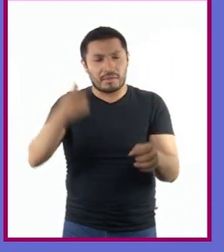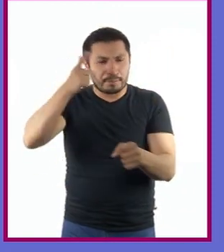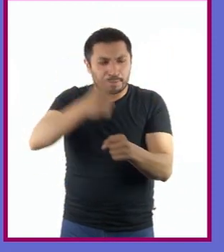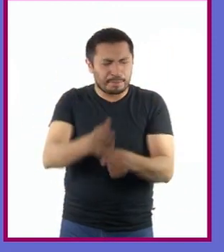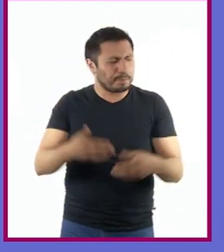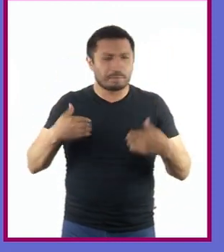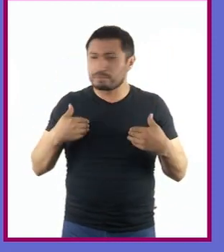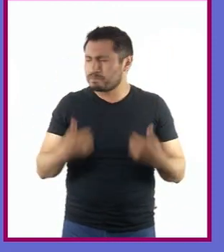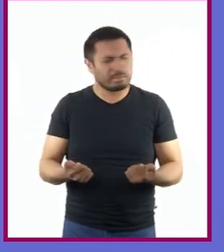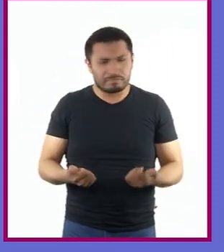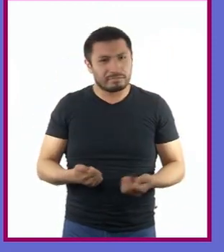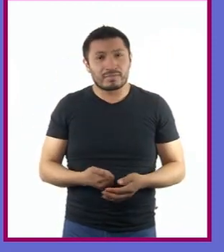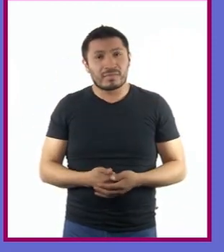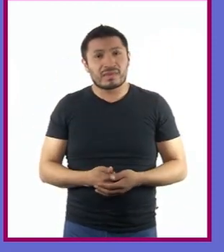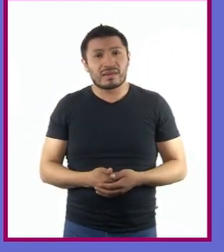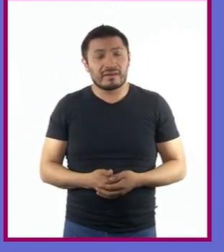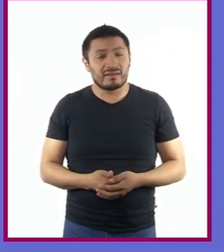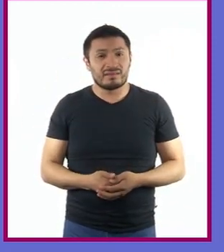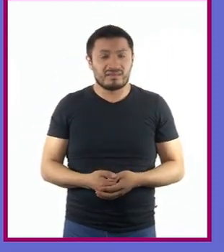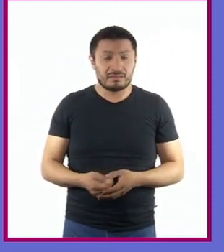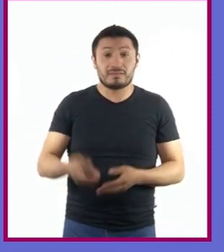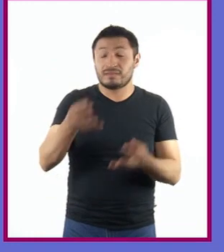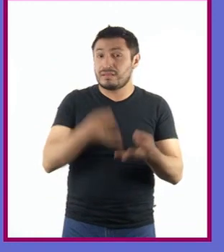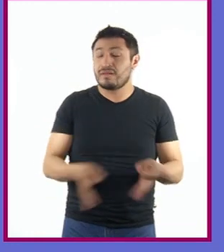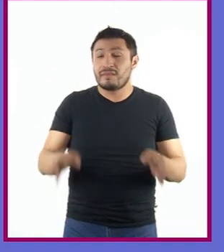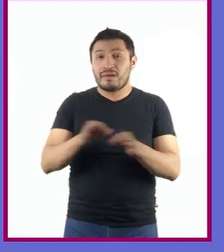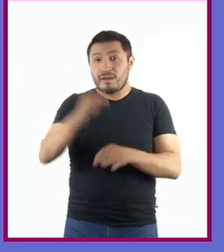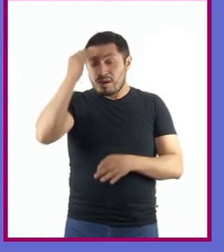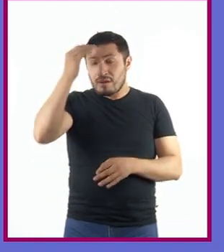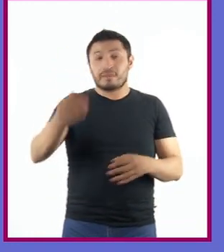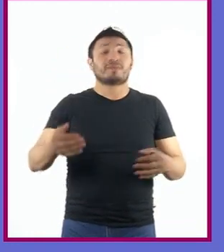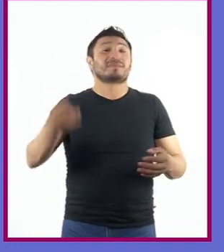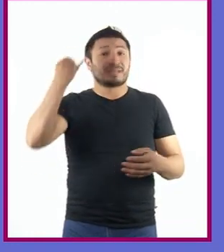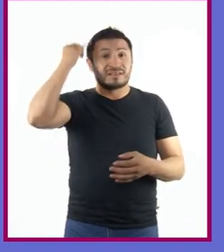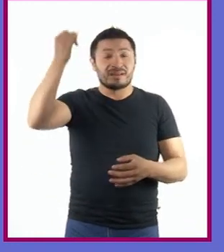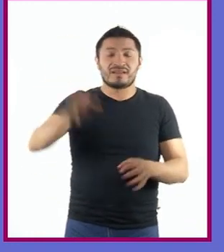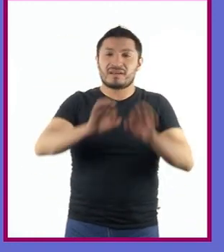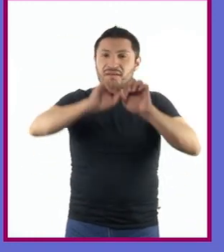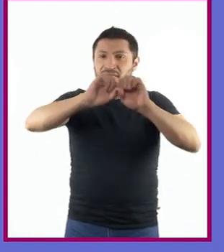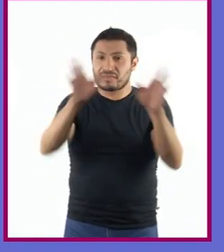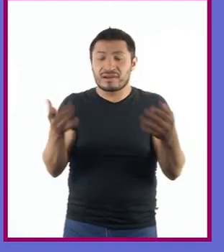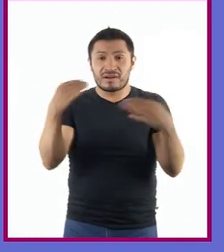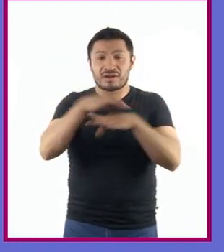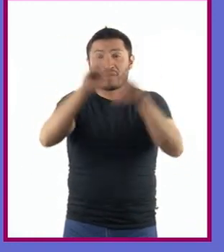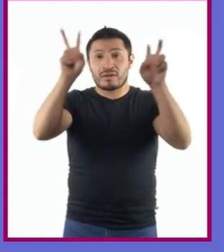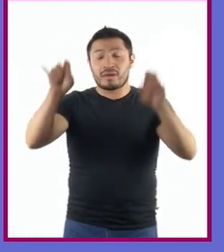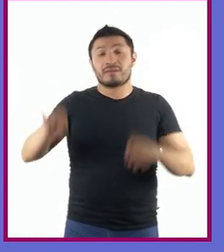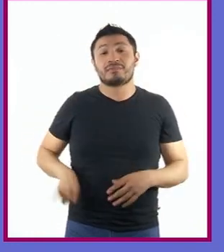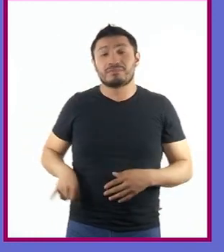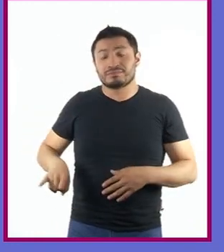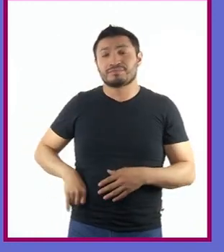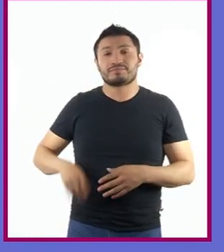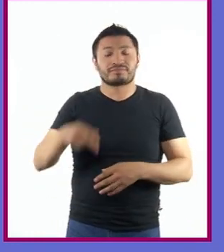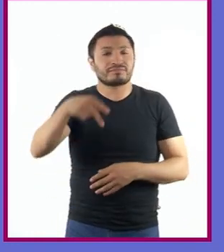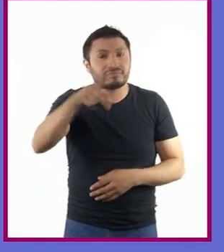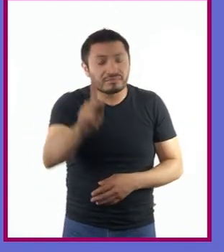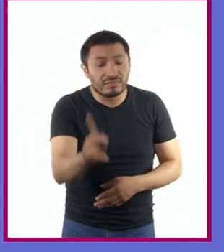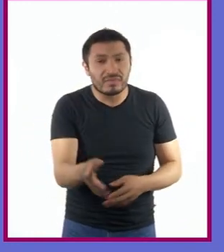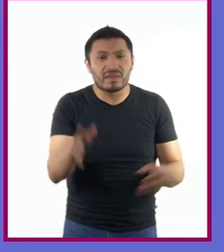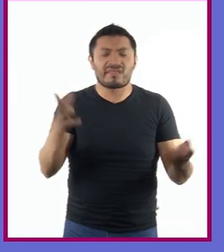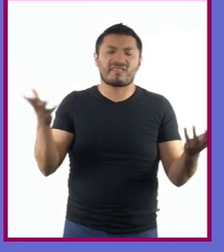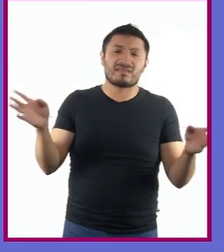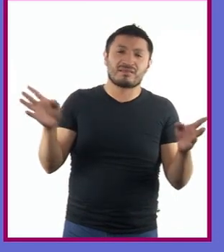postura. Creo que es importante saberlo para tener una visión más objetiva sobre los temas que nos interesan. Pero, ¿de qué